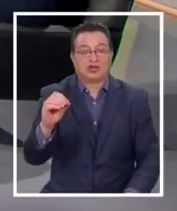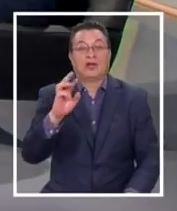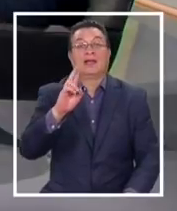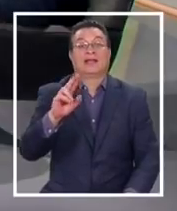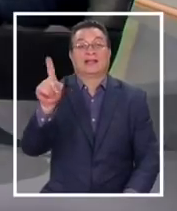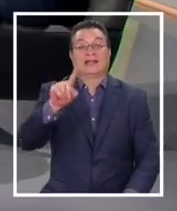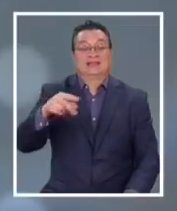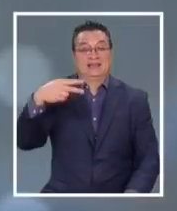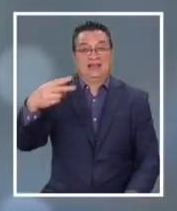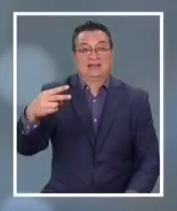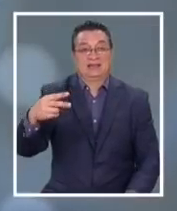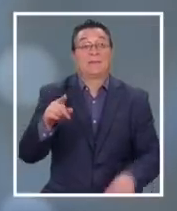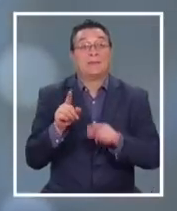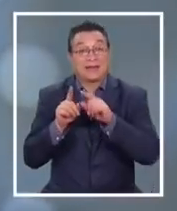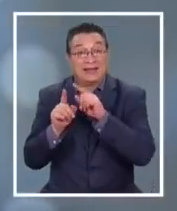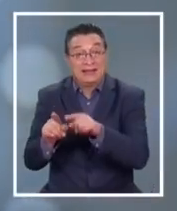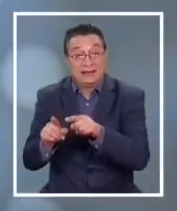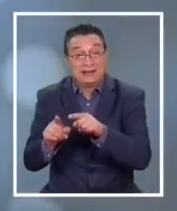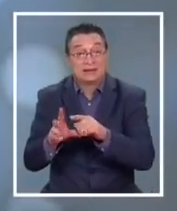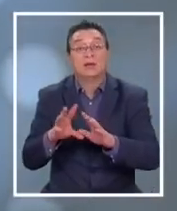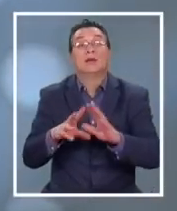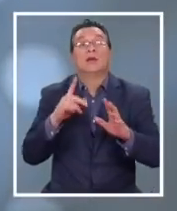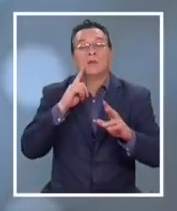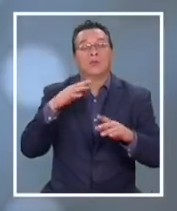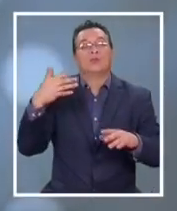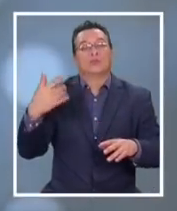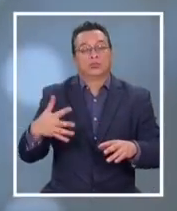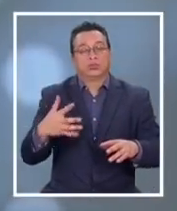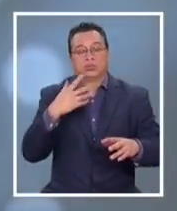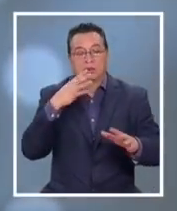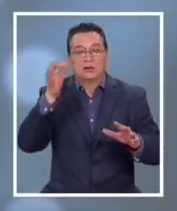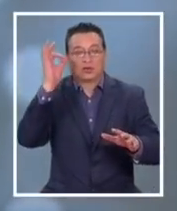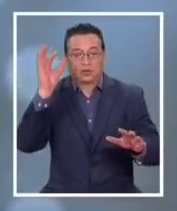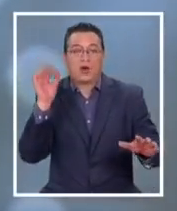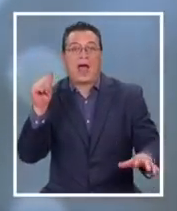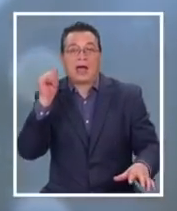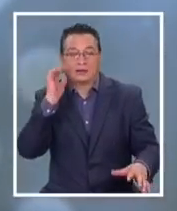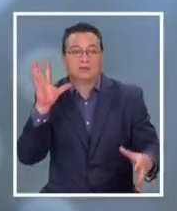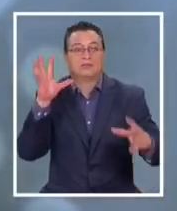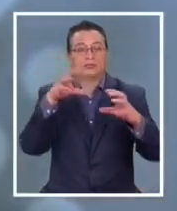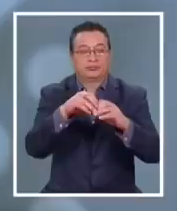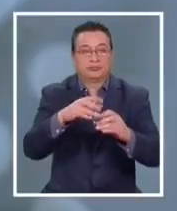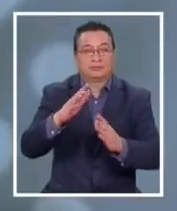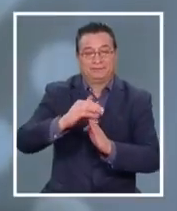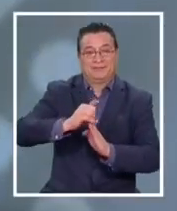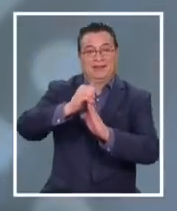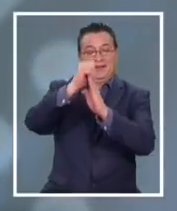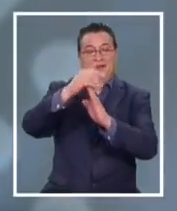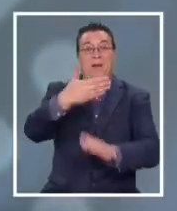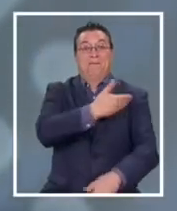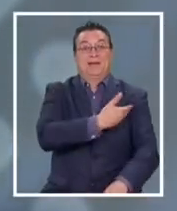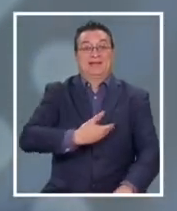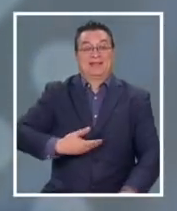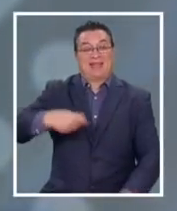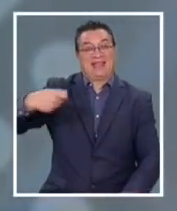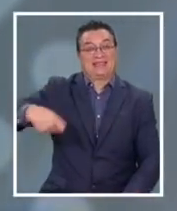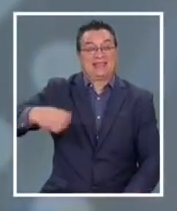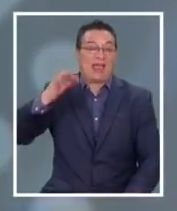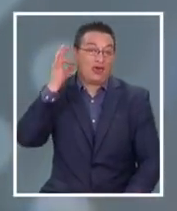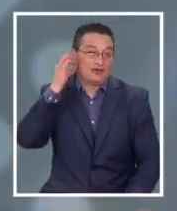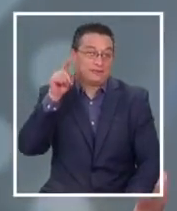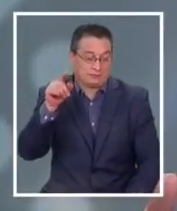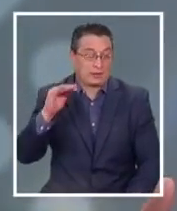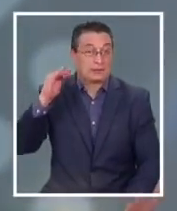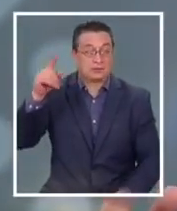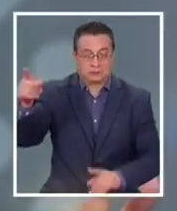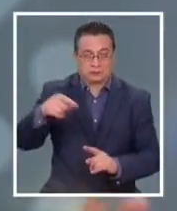social de hogares. Y esa fue, Connie, la gran conclusión del cónclave que tuvimos ayer, liderado por la presidenta del Senado, Yanna Proboste, y